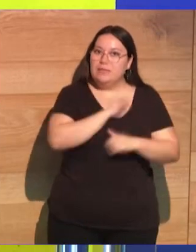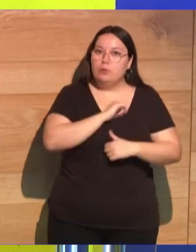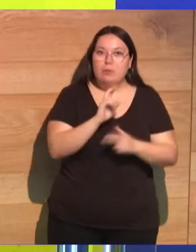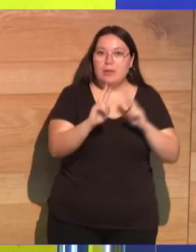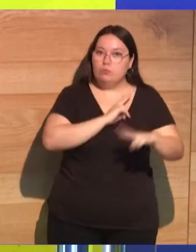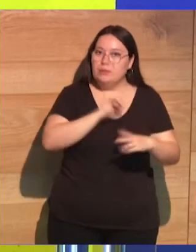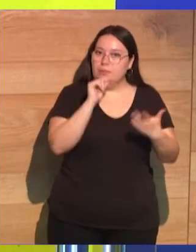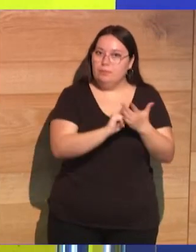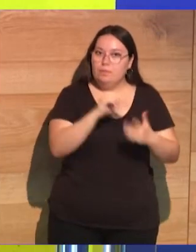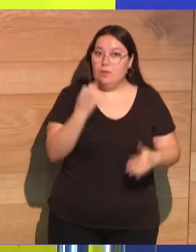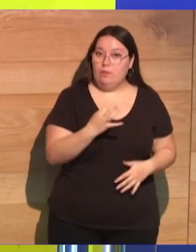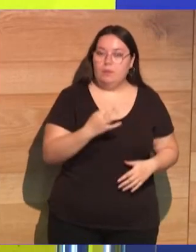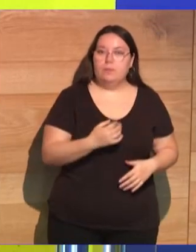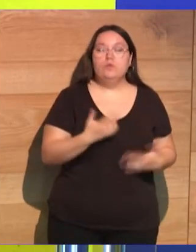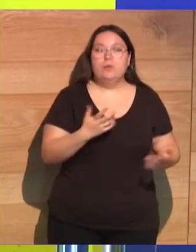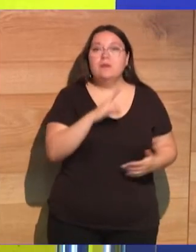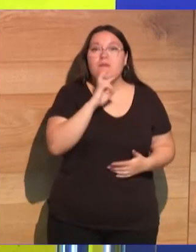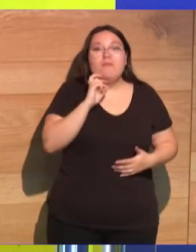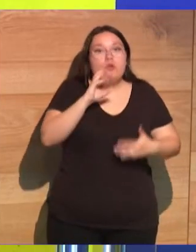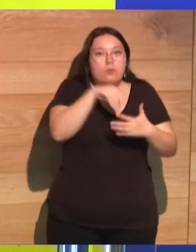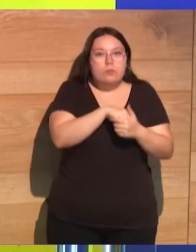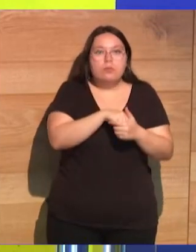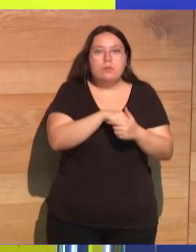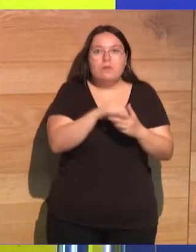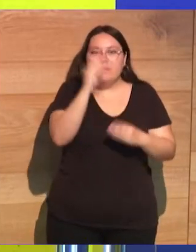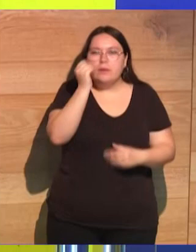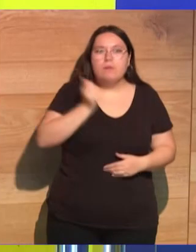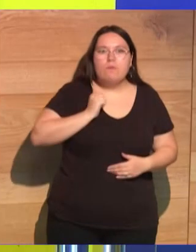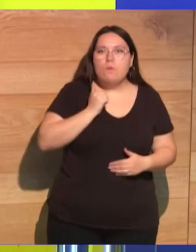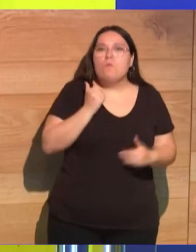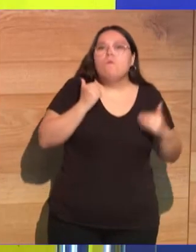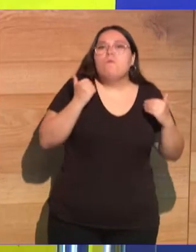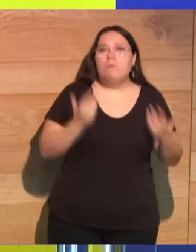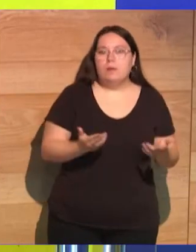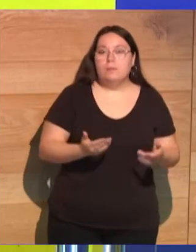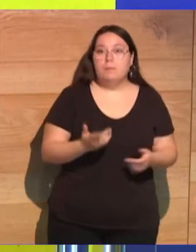inmediata. ¿Qué valor intrínseco tiene la inteligencia artificial?